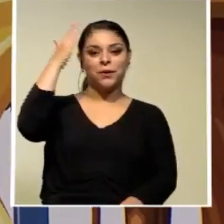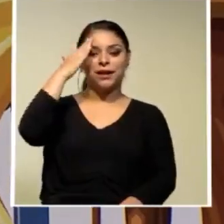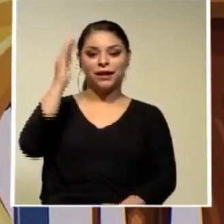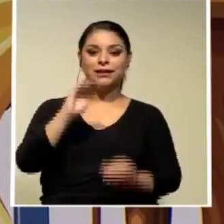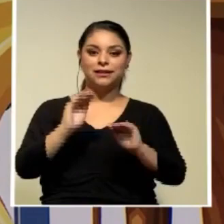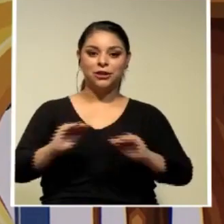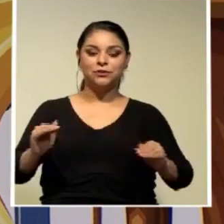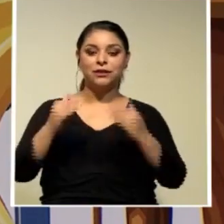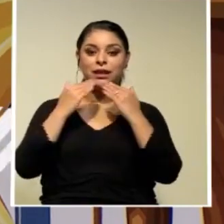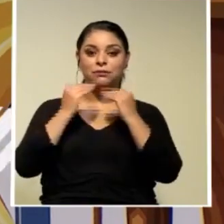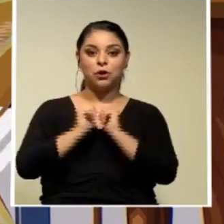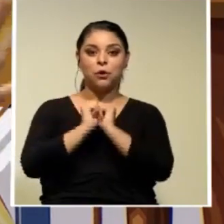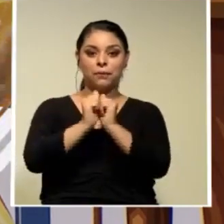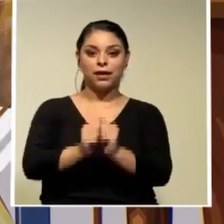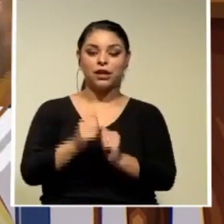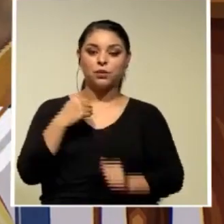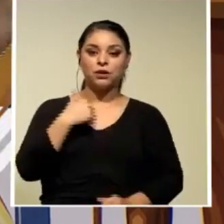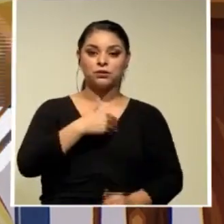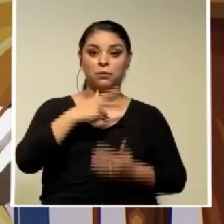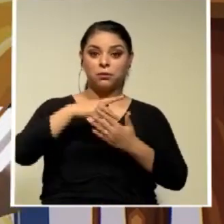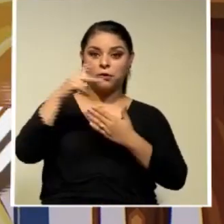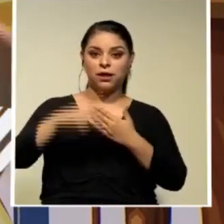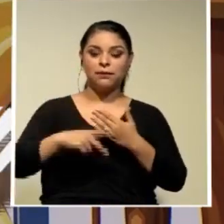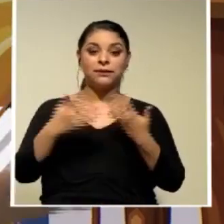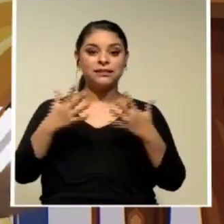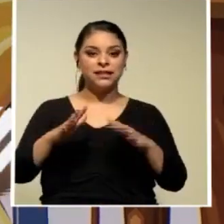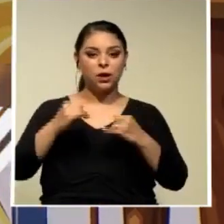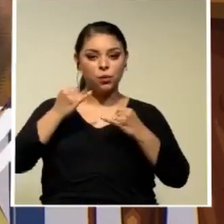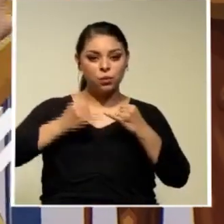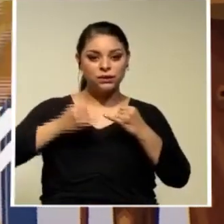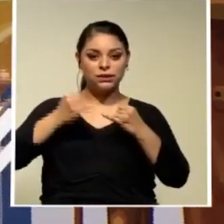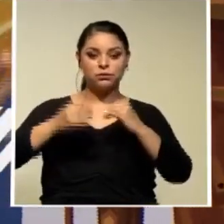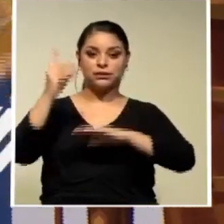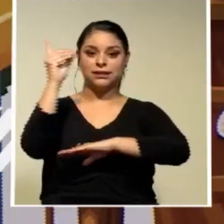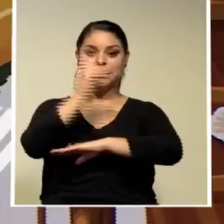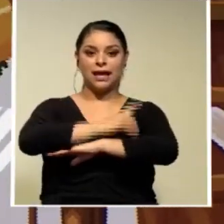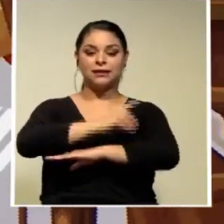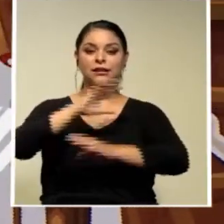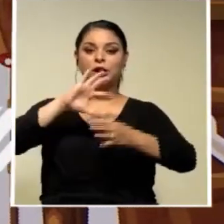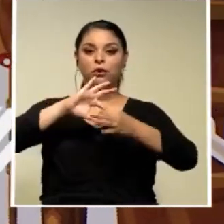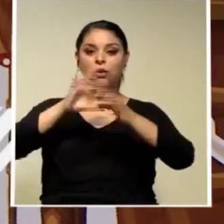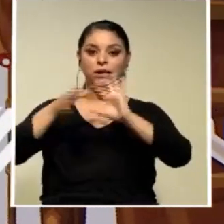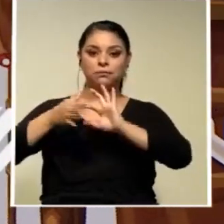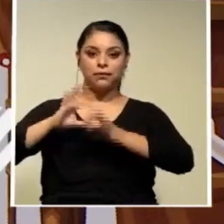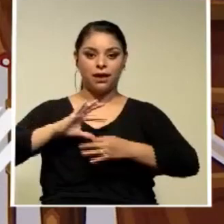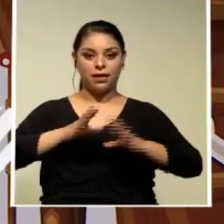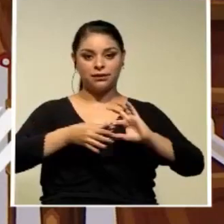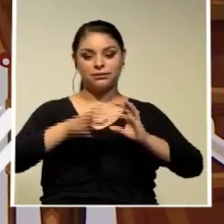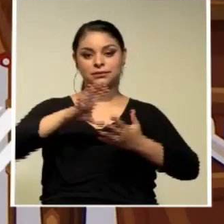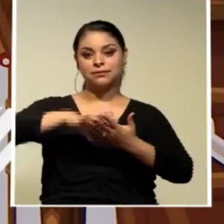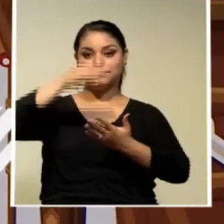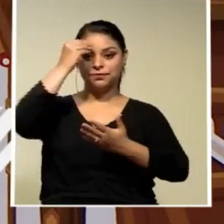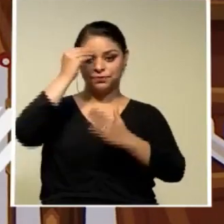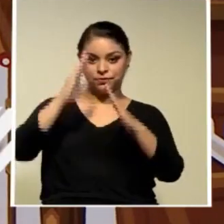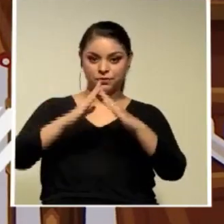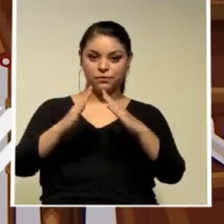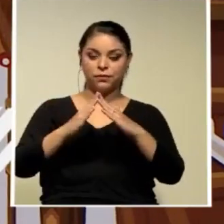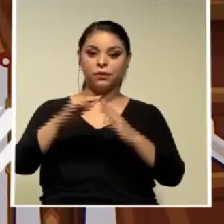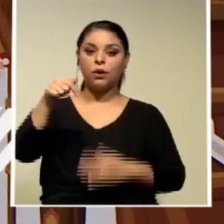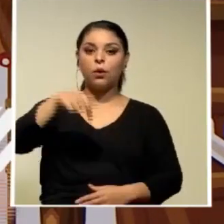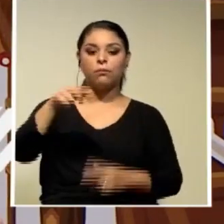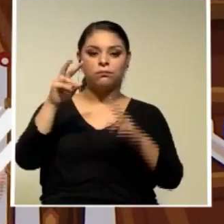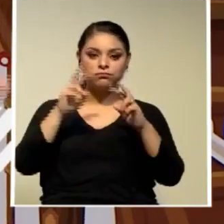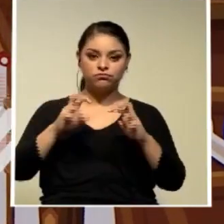en nuestro programa. Ya estamos en los últimos días de las Olimpiadas Aprendo en Casa y hoy vamos a explorar